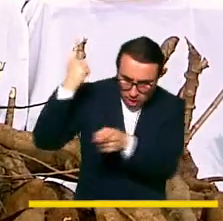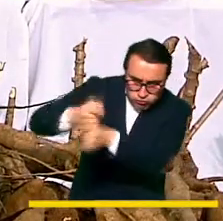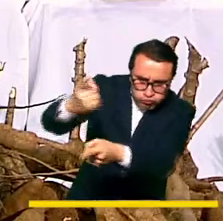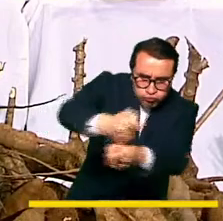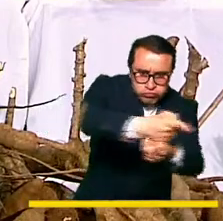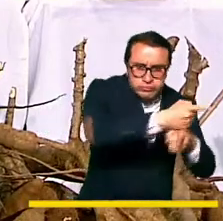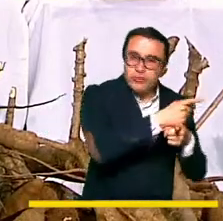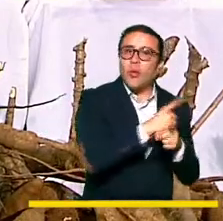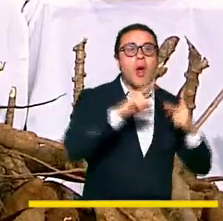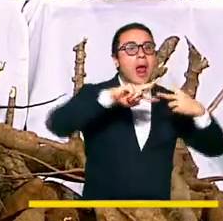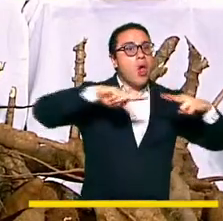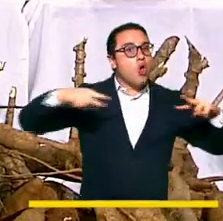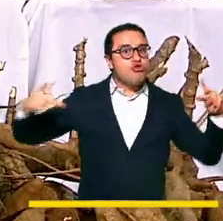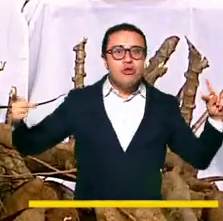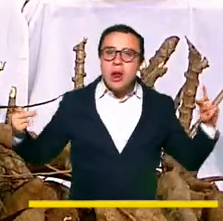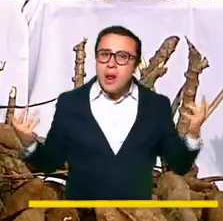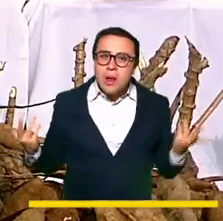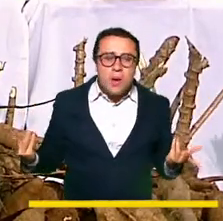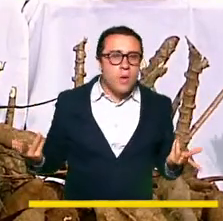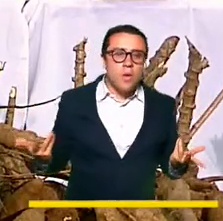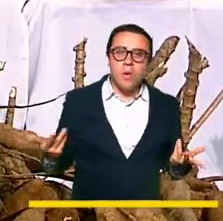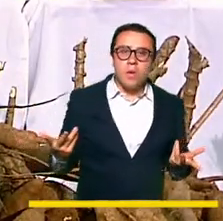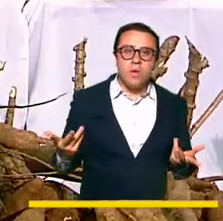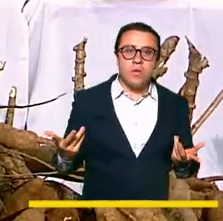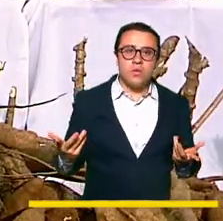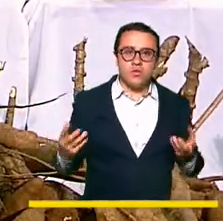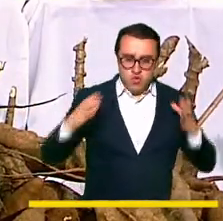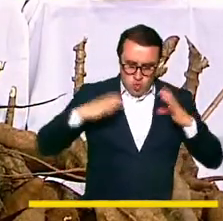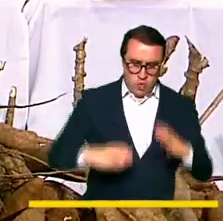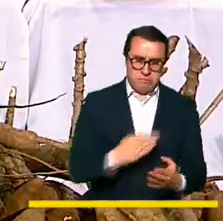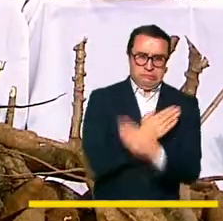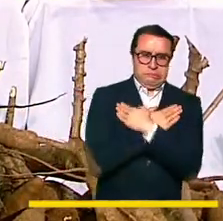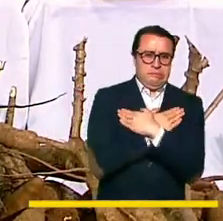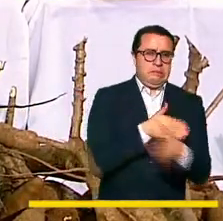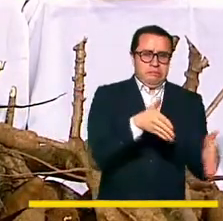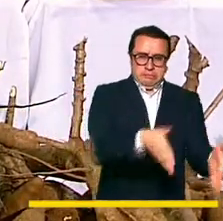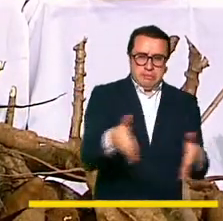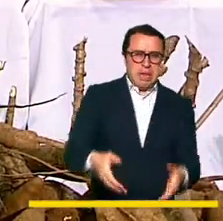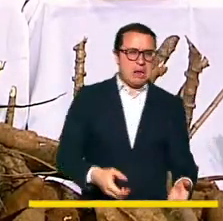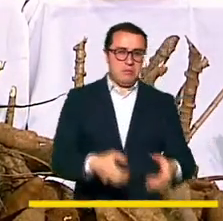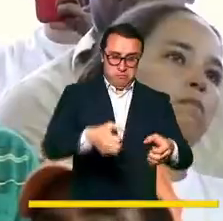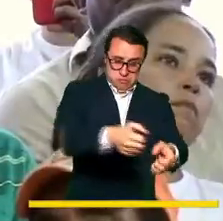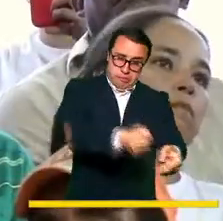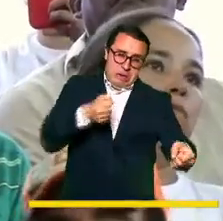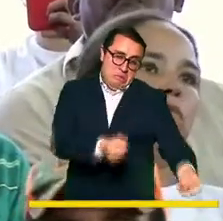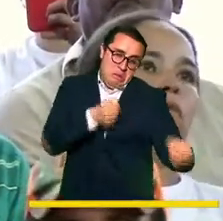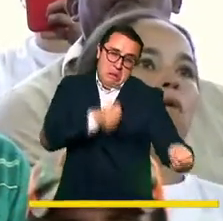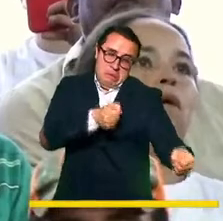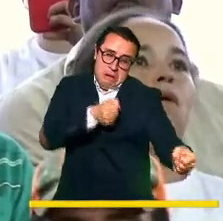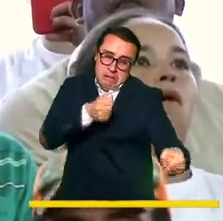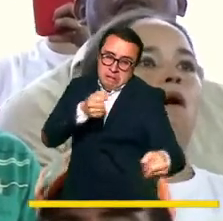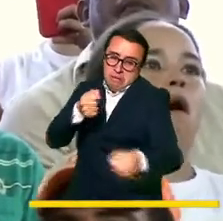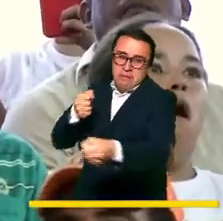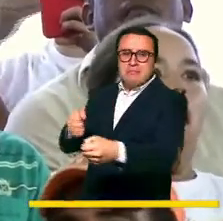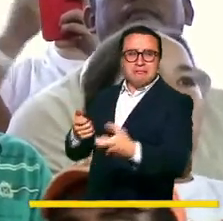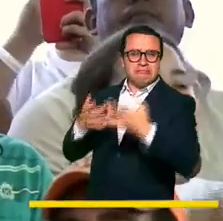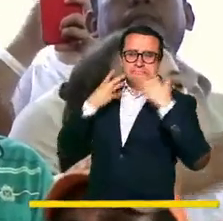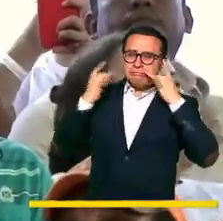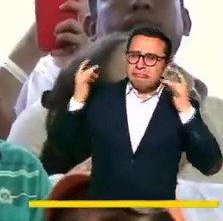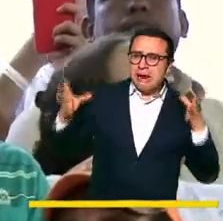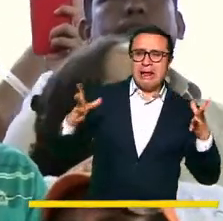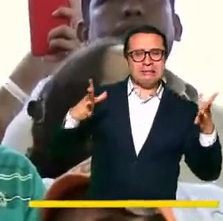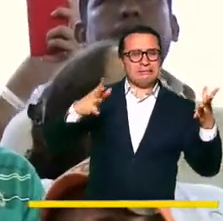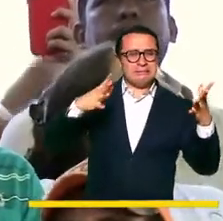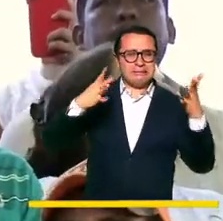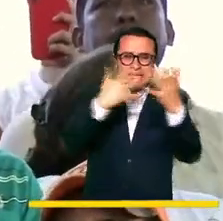aplicó lo contrario. La fosa común, la sierra eléctrica, la masacre, el terror. Todos conocemos